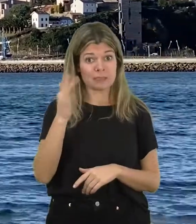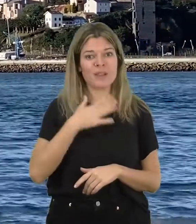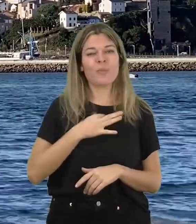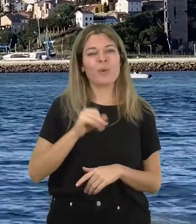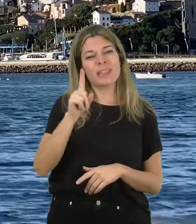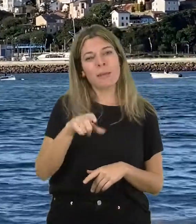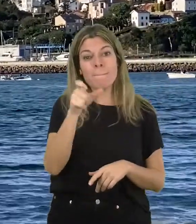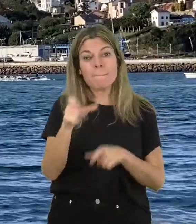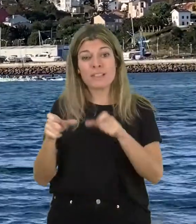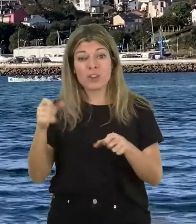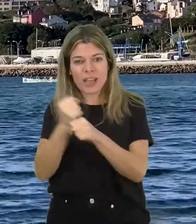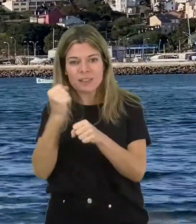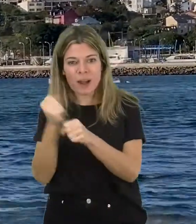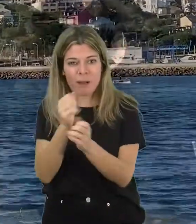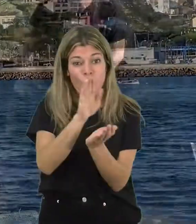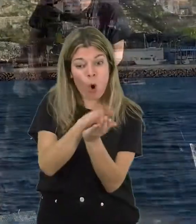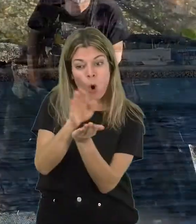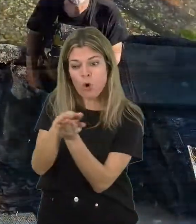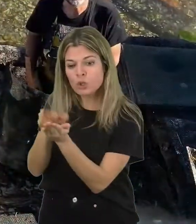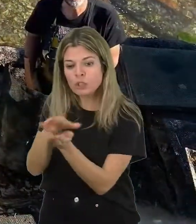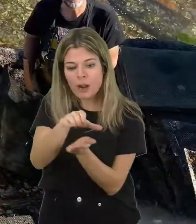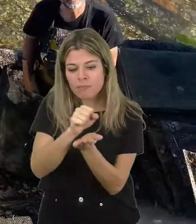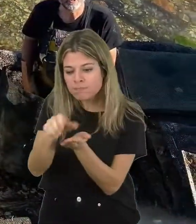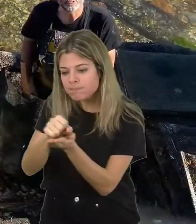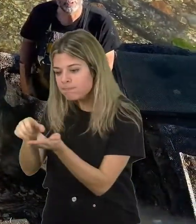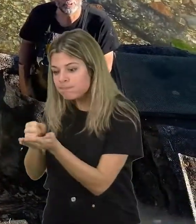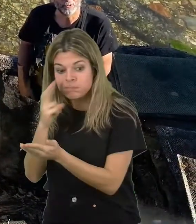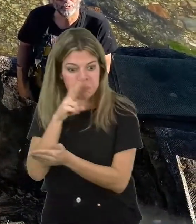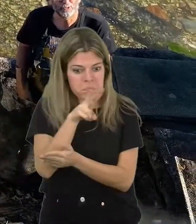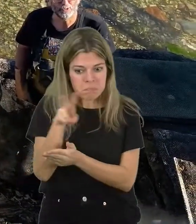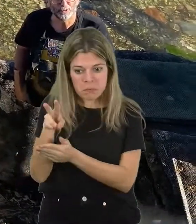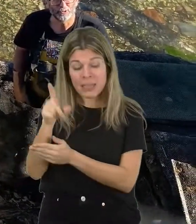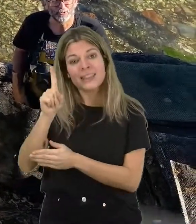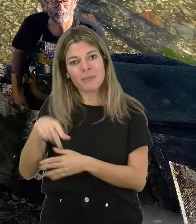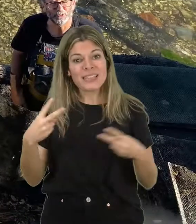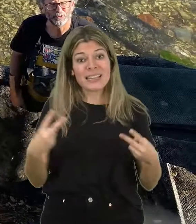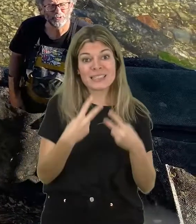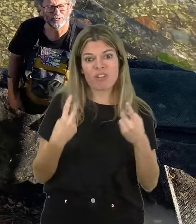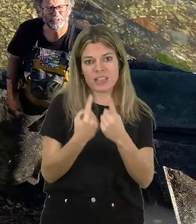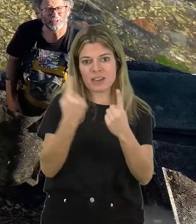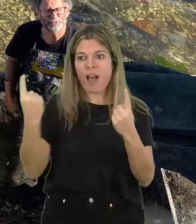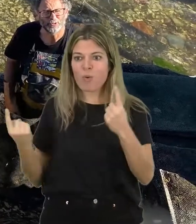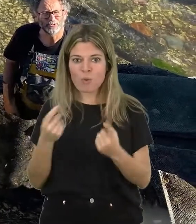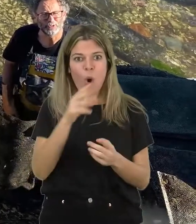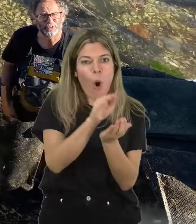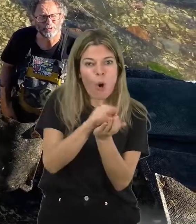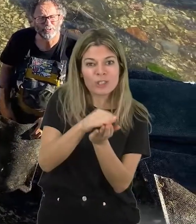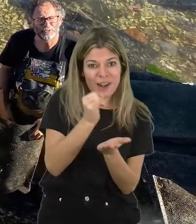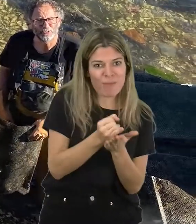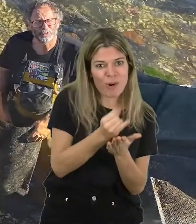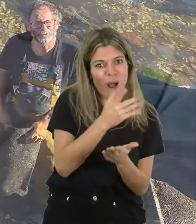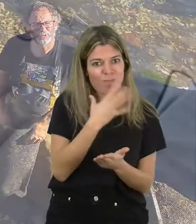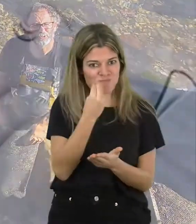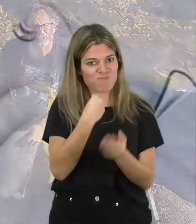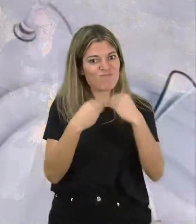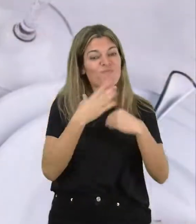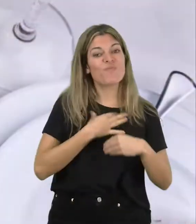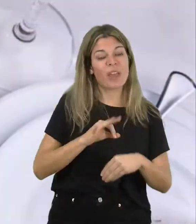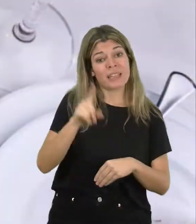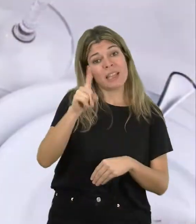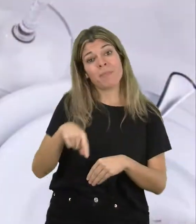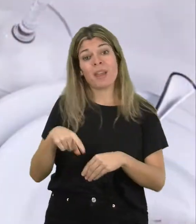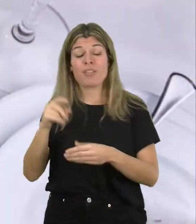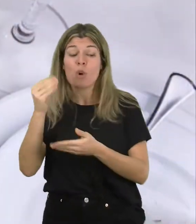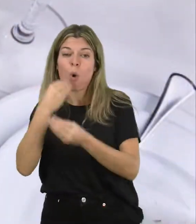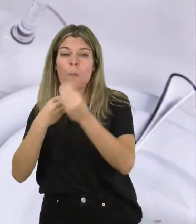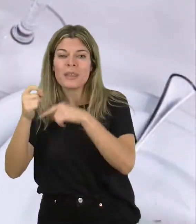Además podrás comprobar de primera mano el arduo trabajo de los recolectores de ostras y degustarlas en alguno de los restaurantes de la villa, junto con otros